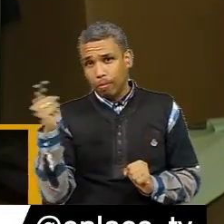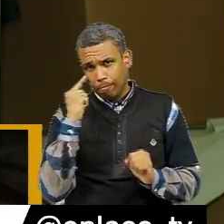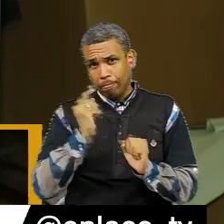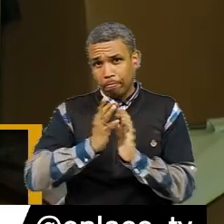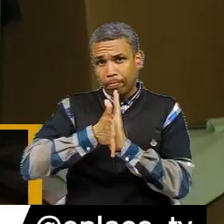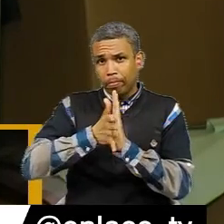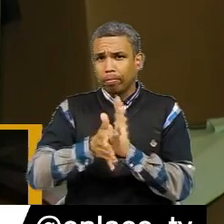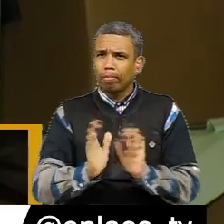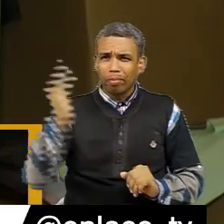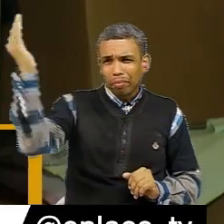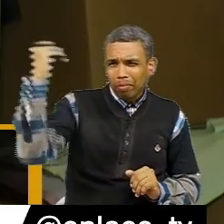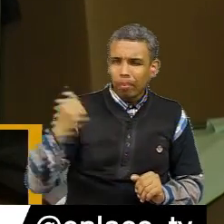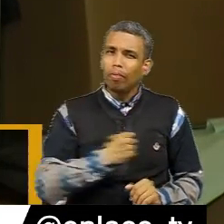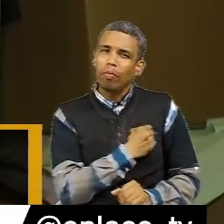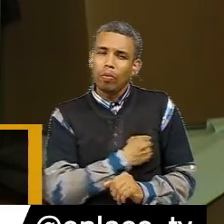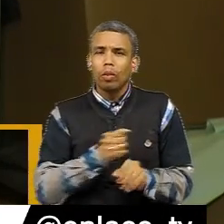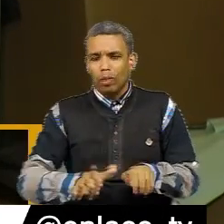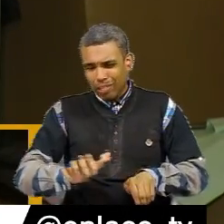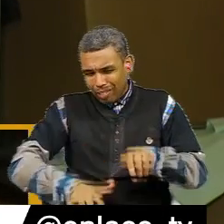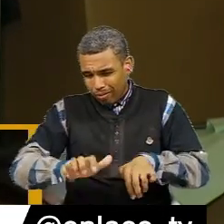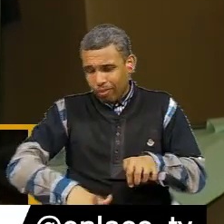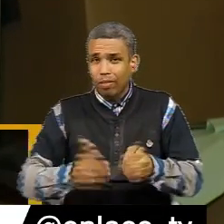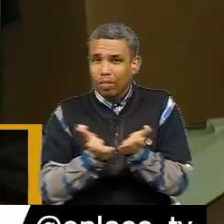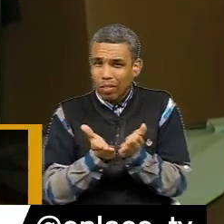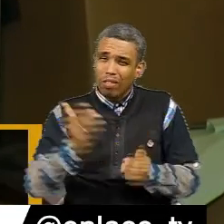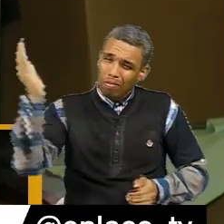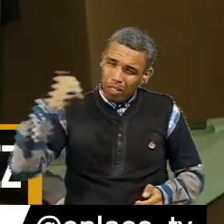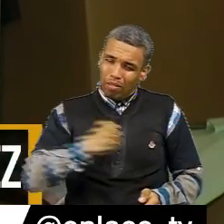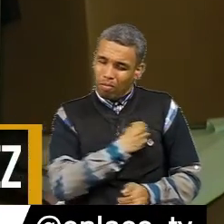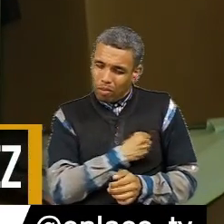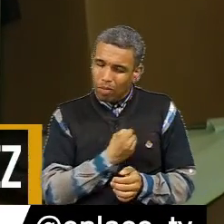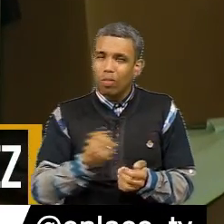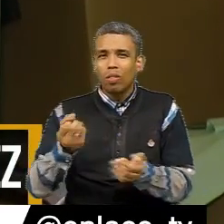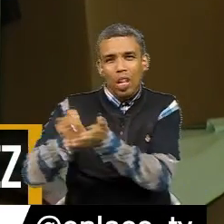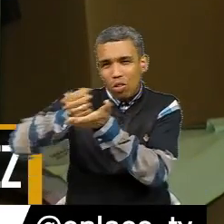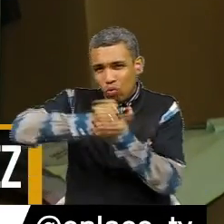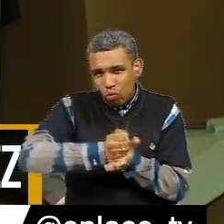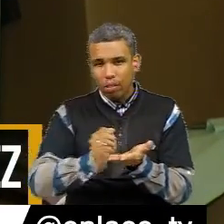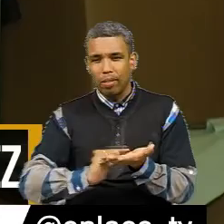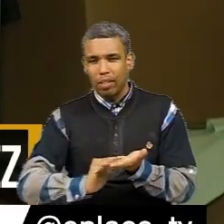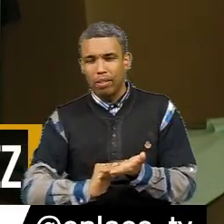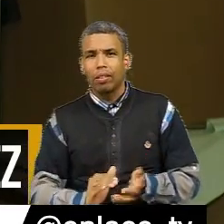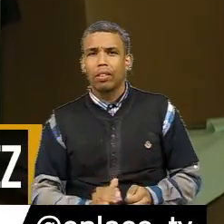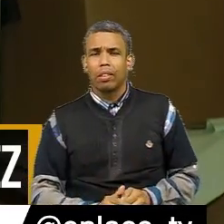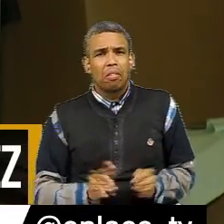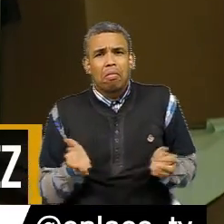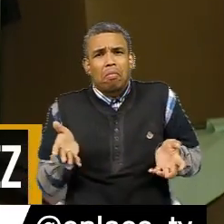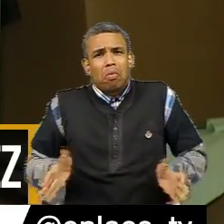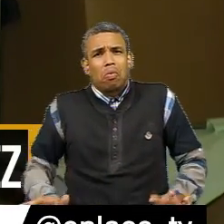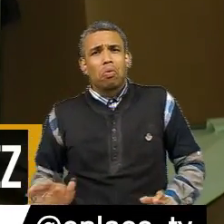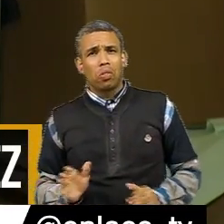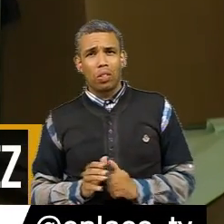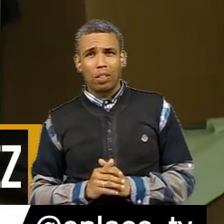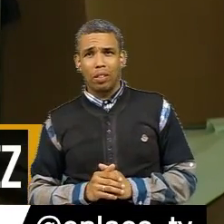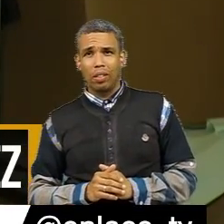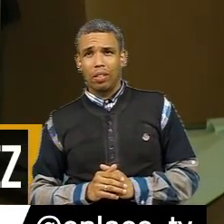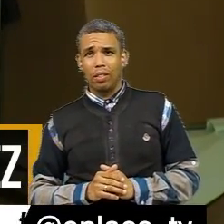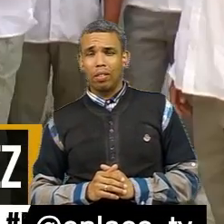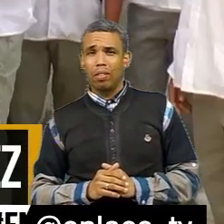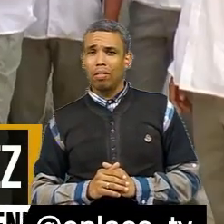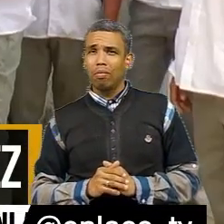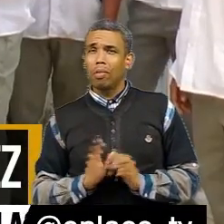esto es un desgaste. Yo realmente no entendía eso del acoso laboral, pero yo tengo todas las semanas